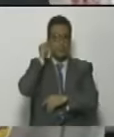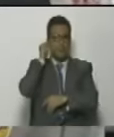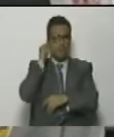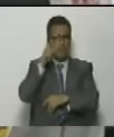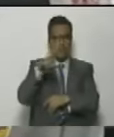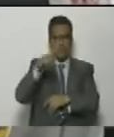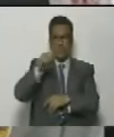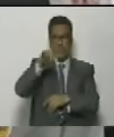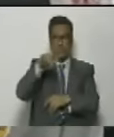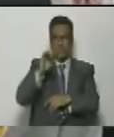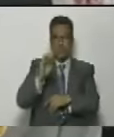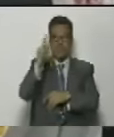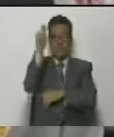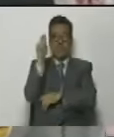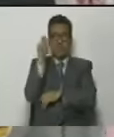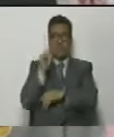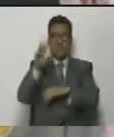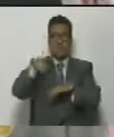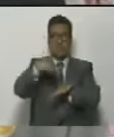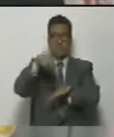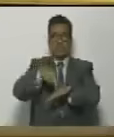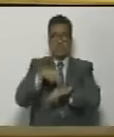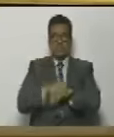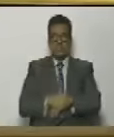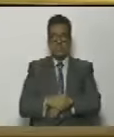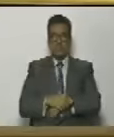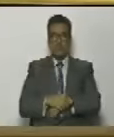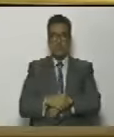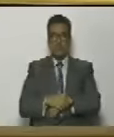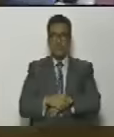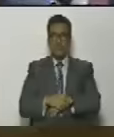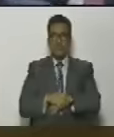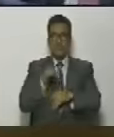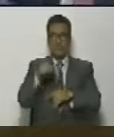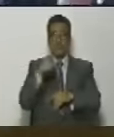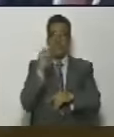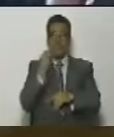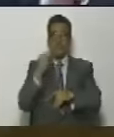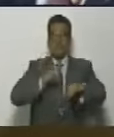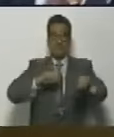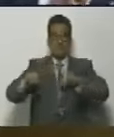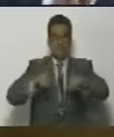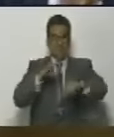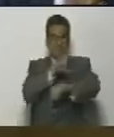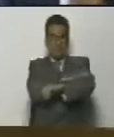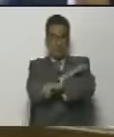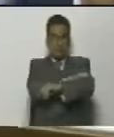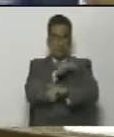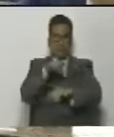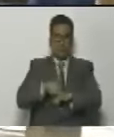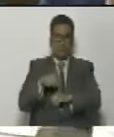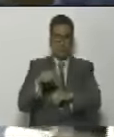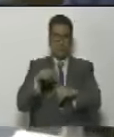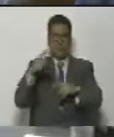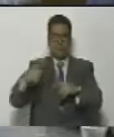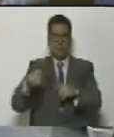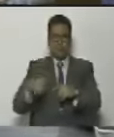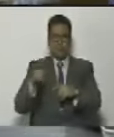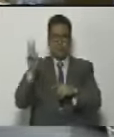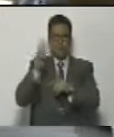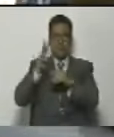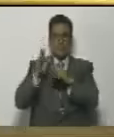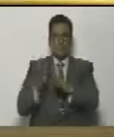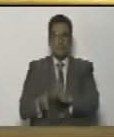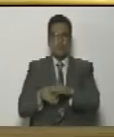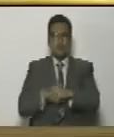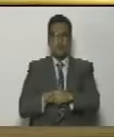Mayo, porque es diputada de la Asamblea Nacional, porque es una joven dirigente de la oposición democrática